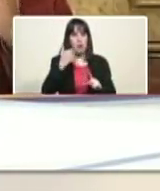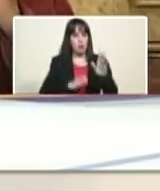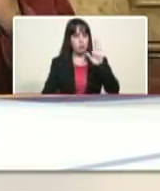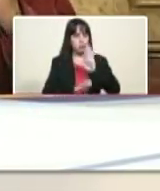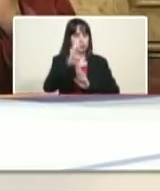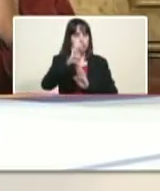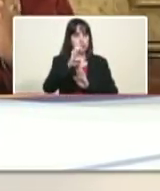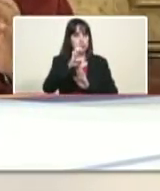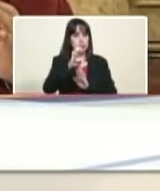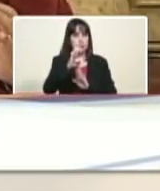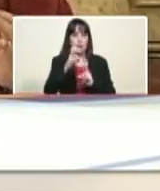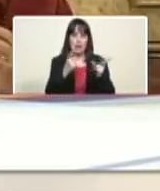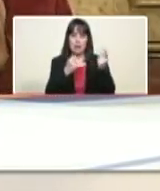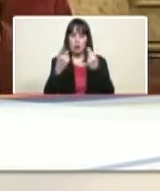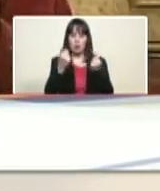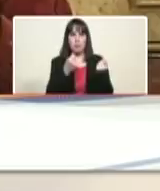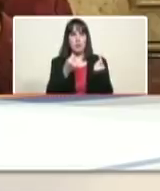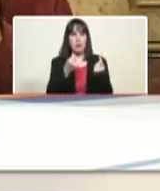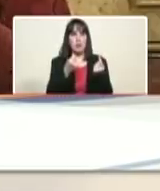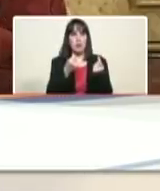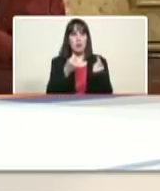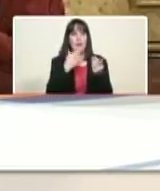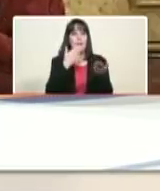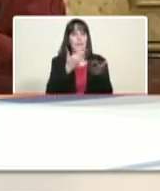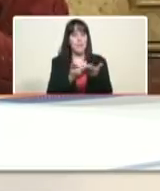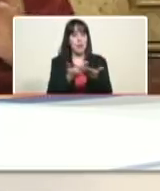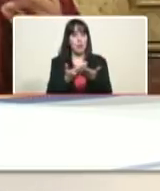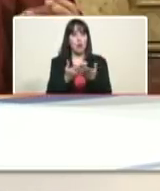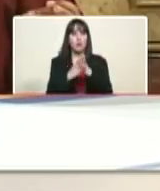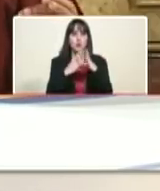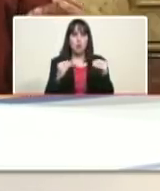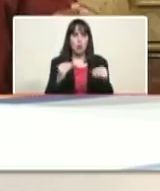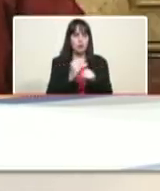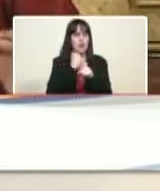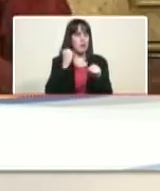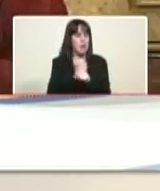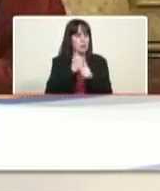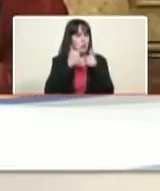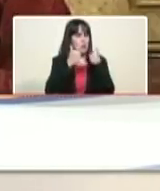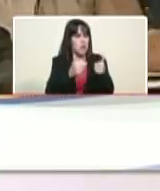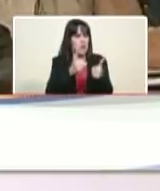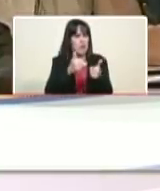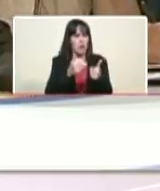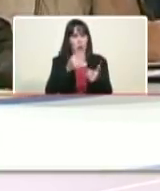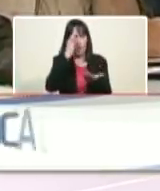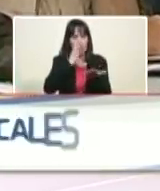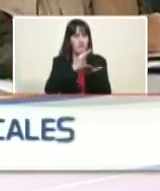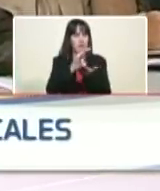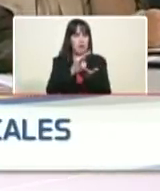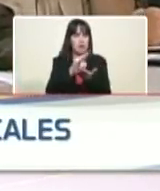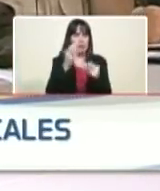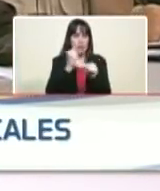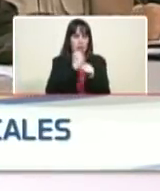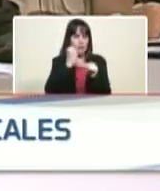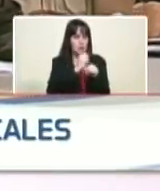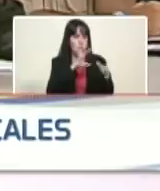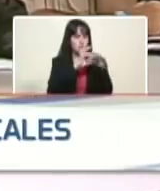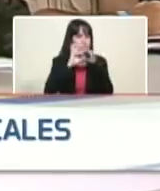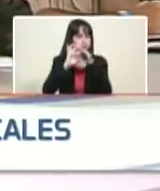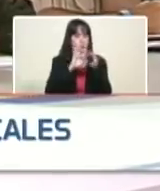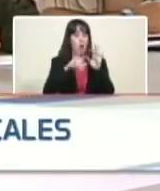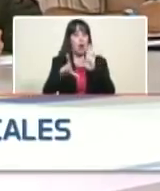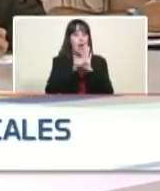programa de recuperación económica. Pido que actuemos todos de buena fe. Si todos actuamos de buena fe, apegados a las